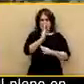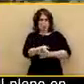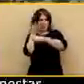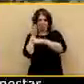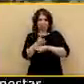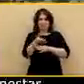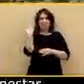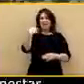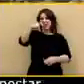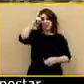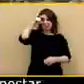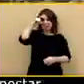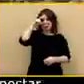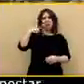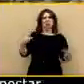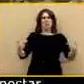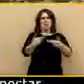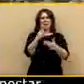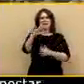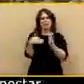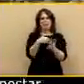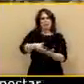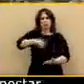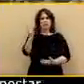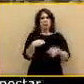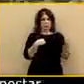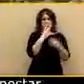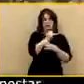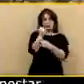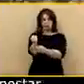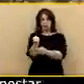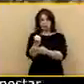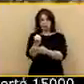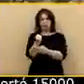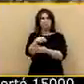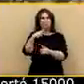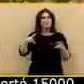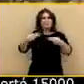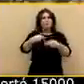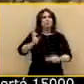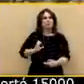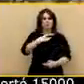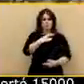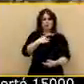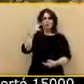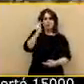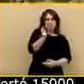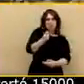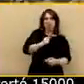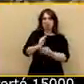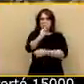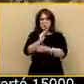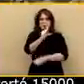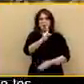Zapatero recortó 15.000 millones de euros con su apoyo en sueldo de los funcionarios, pensiones, ayudas a la maternidad o ayudas a la